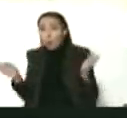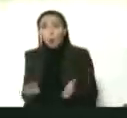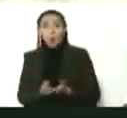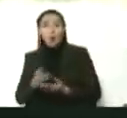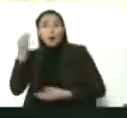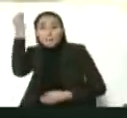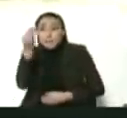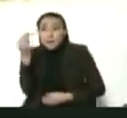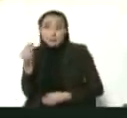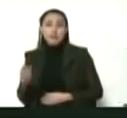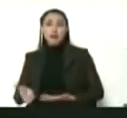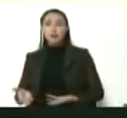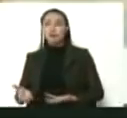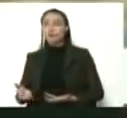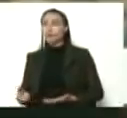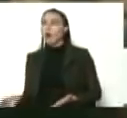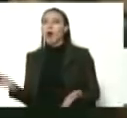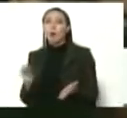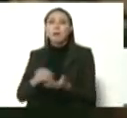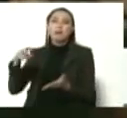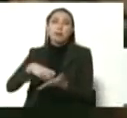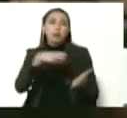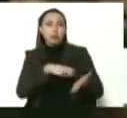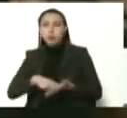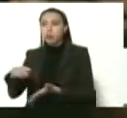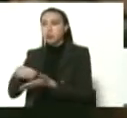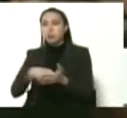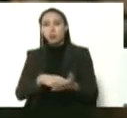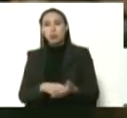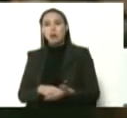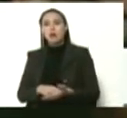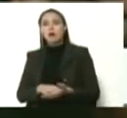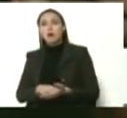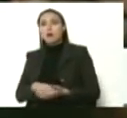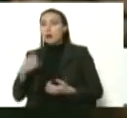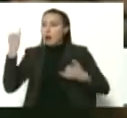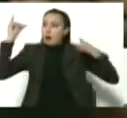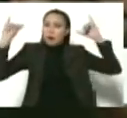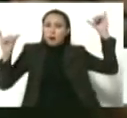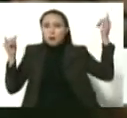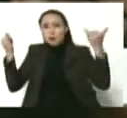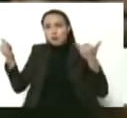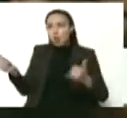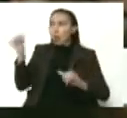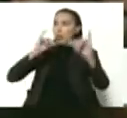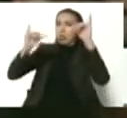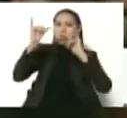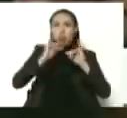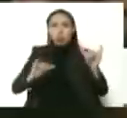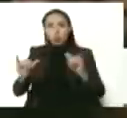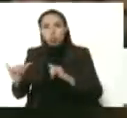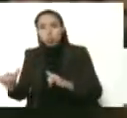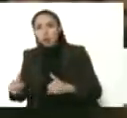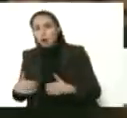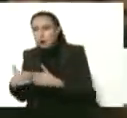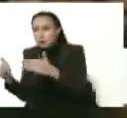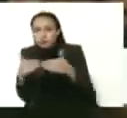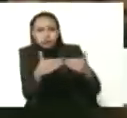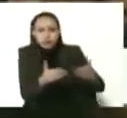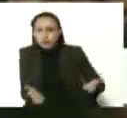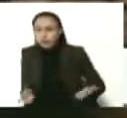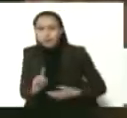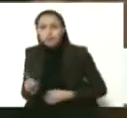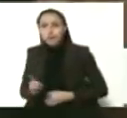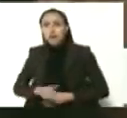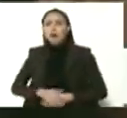bueno, volvió el bochinche. Las discotecas, los bares, la rumba. Eso afectó